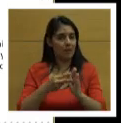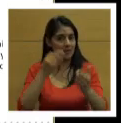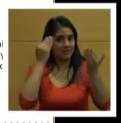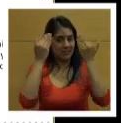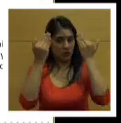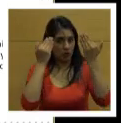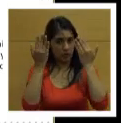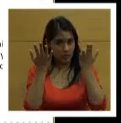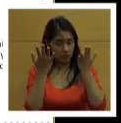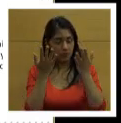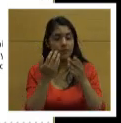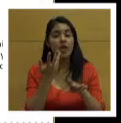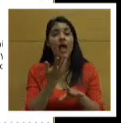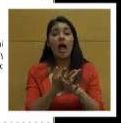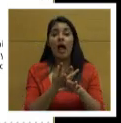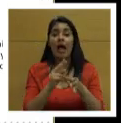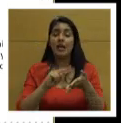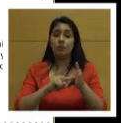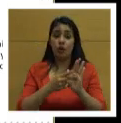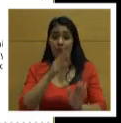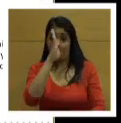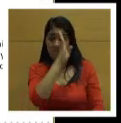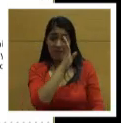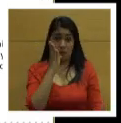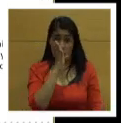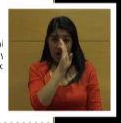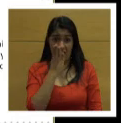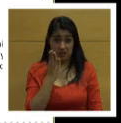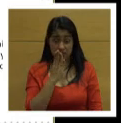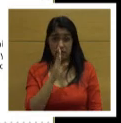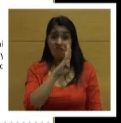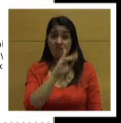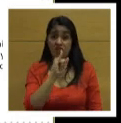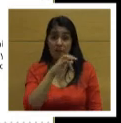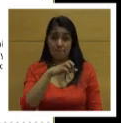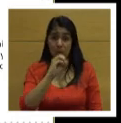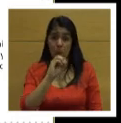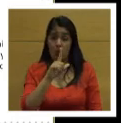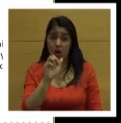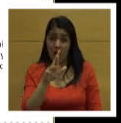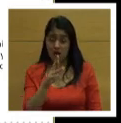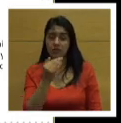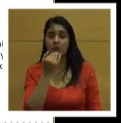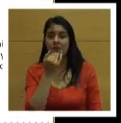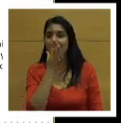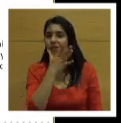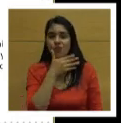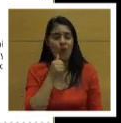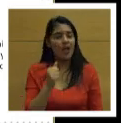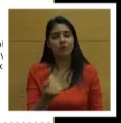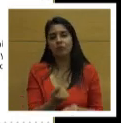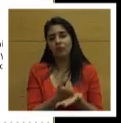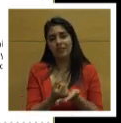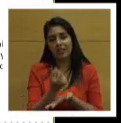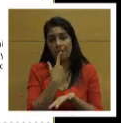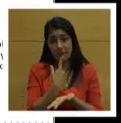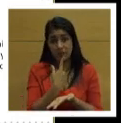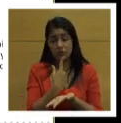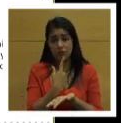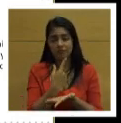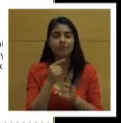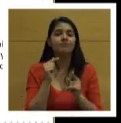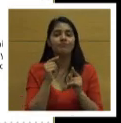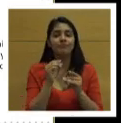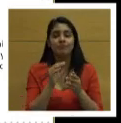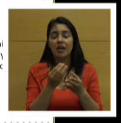tiene trastorno bipolar o algo por el estilo, y no hay un tratamiento, digamos, que la esté resguardando en ese momento,